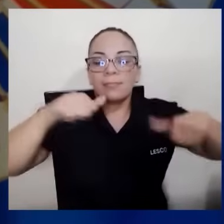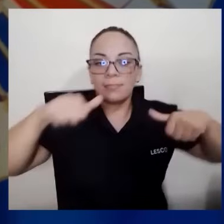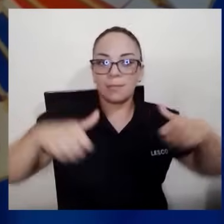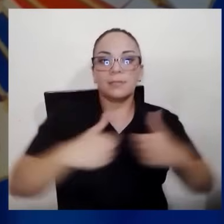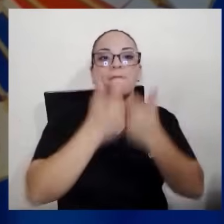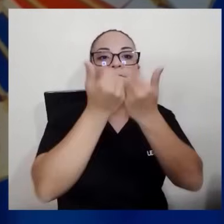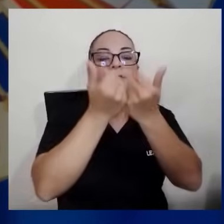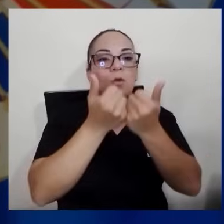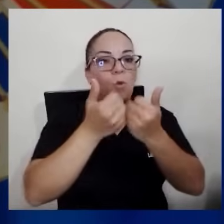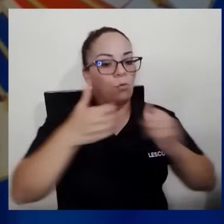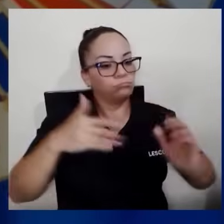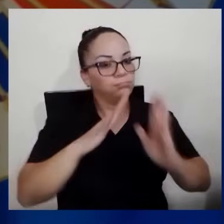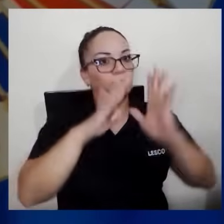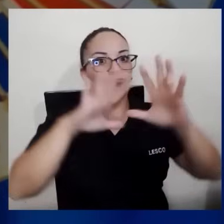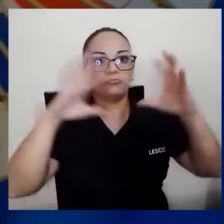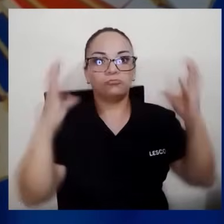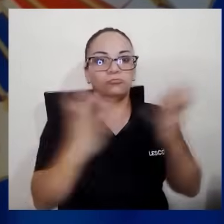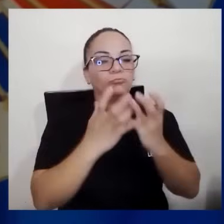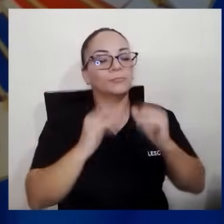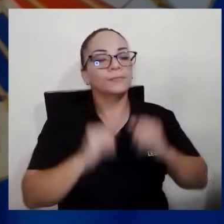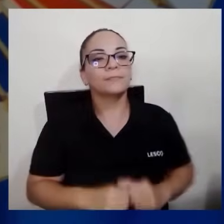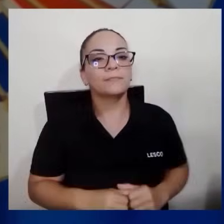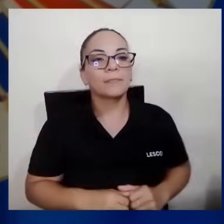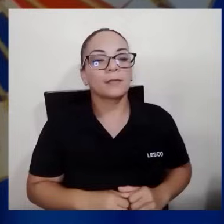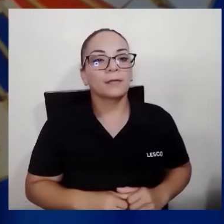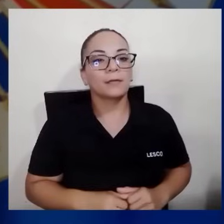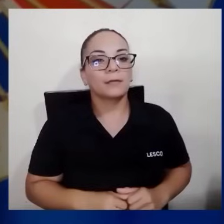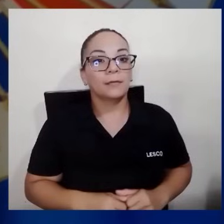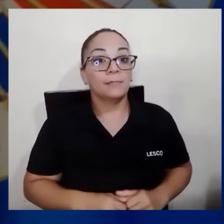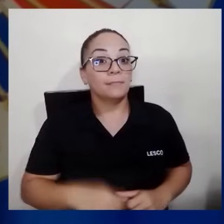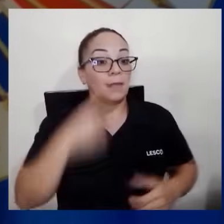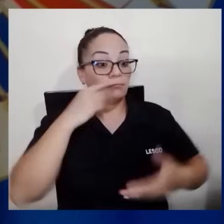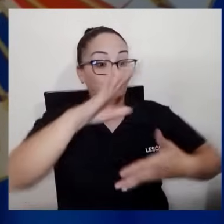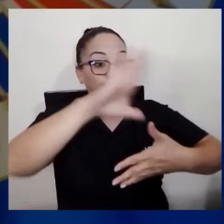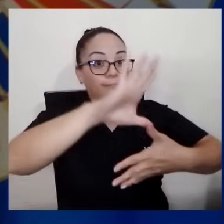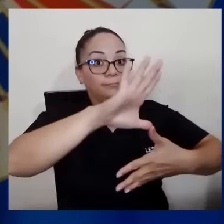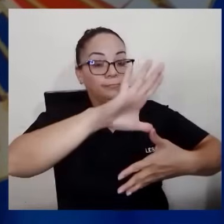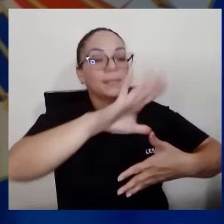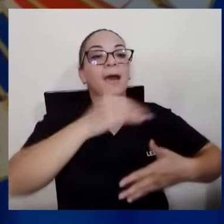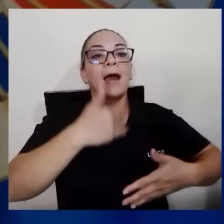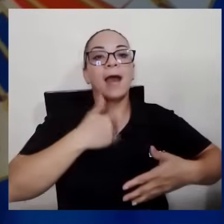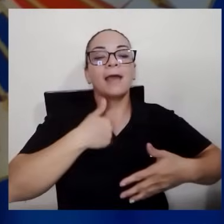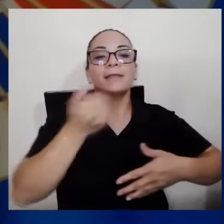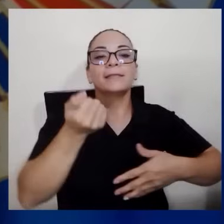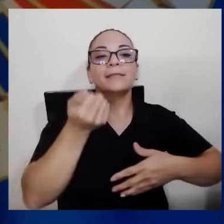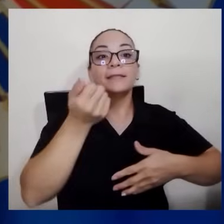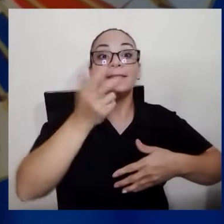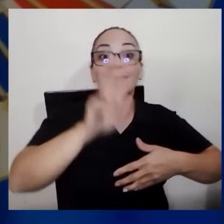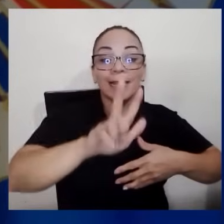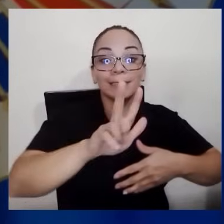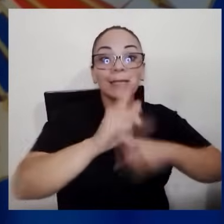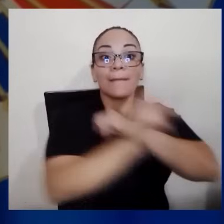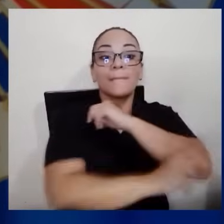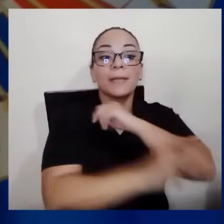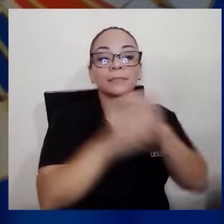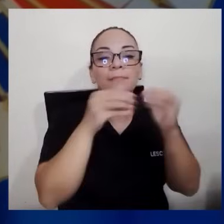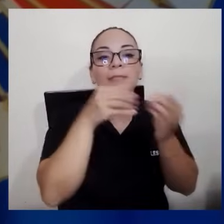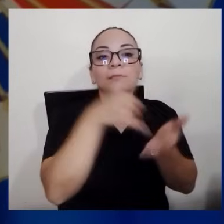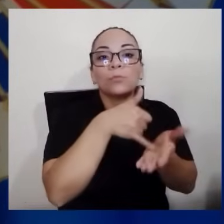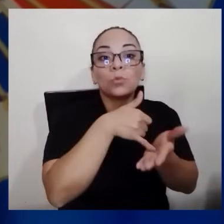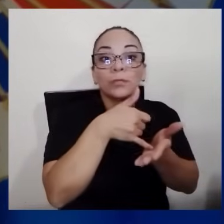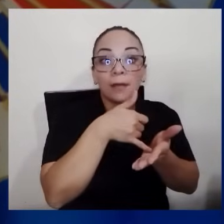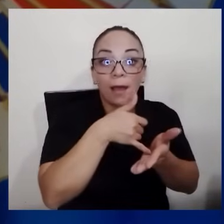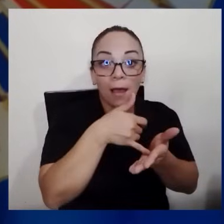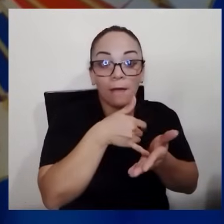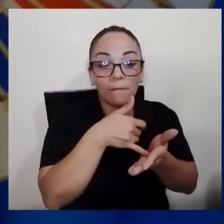región se encuentran se encuentran 13 de los 50 países más vulnerables a los golpes